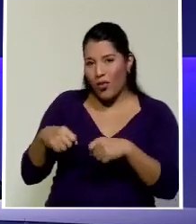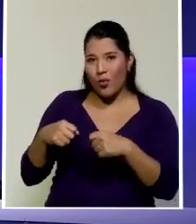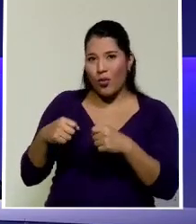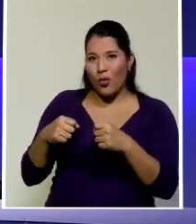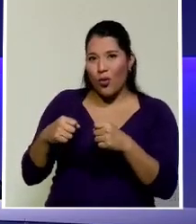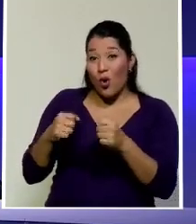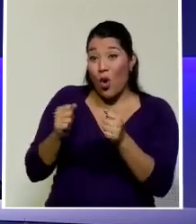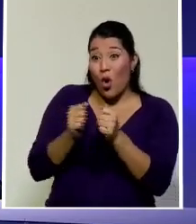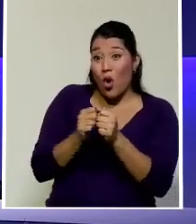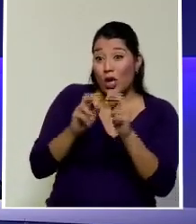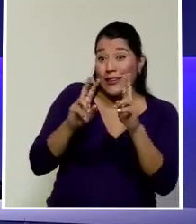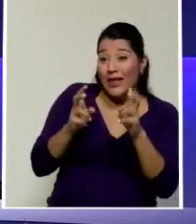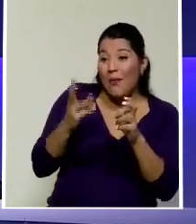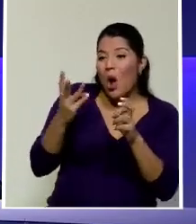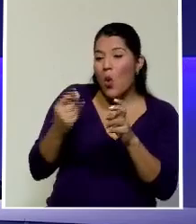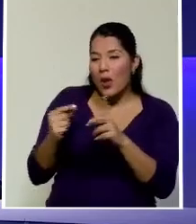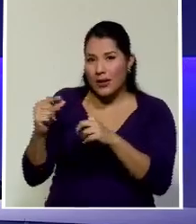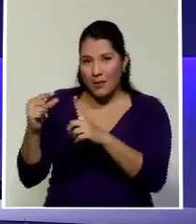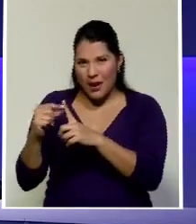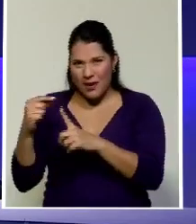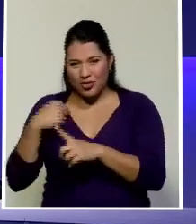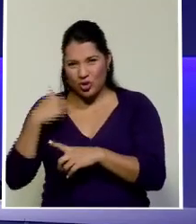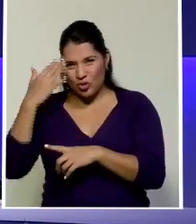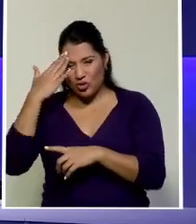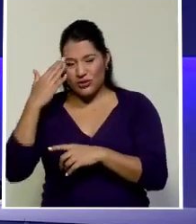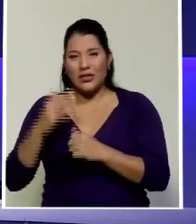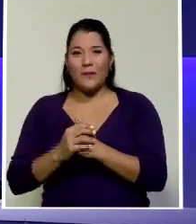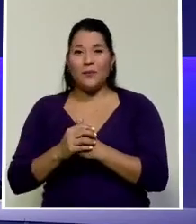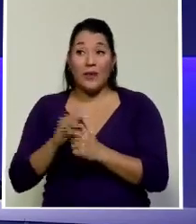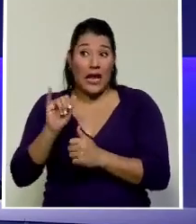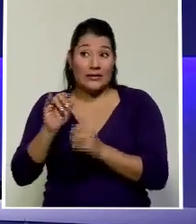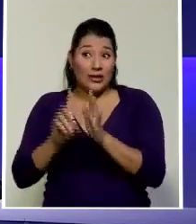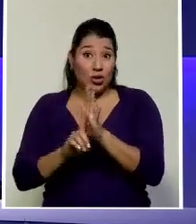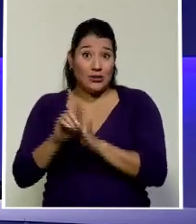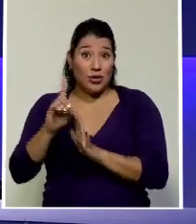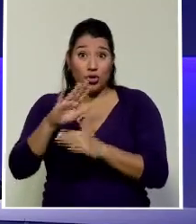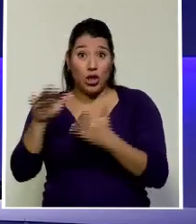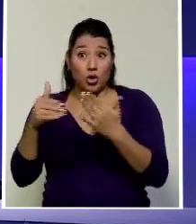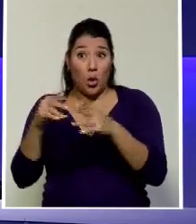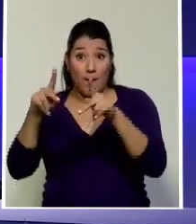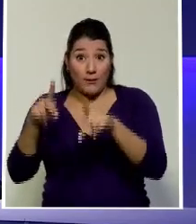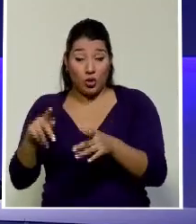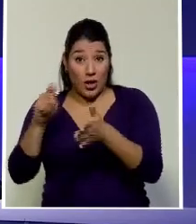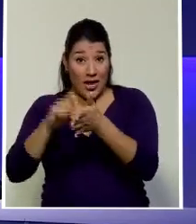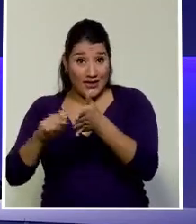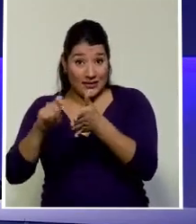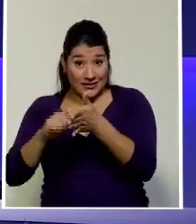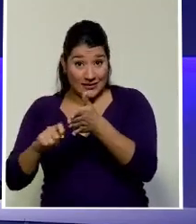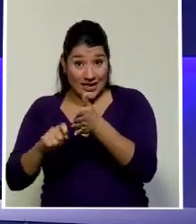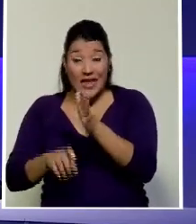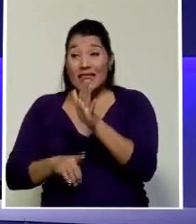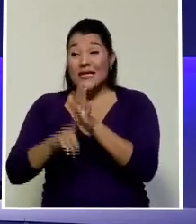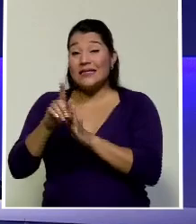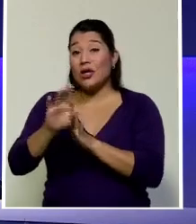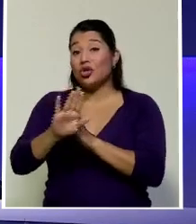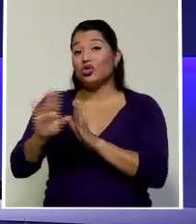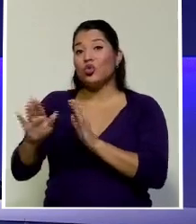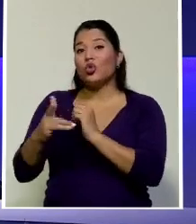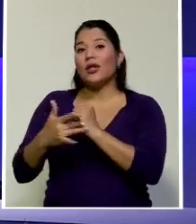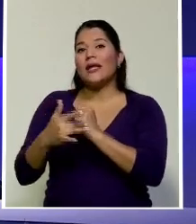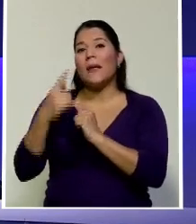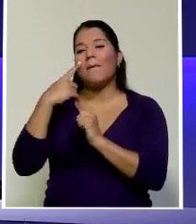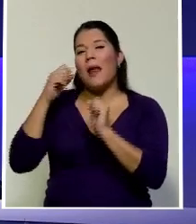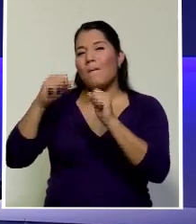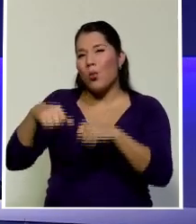tengo, porque eso no es que sea especial, así lo desarrollan toda la gente que escribe, ¿no? Desarrollan su mecanismo para saber cuándo está tenso,